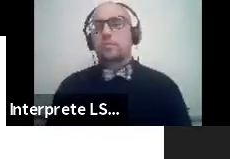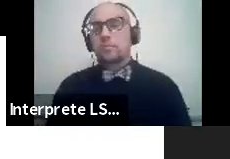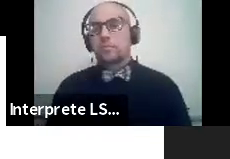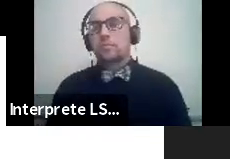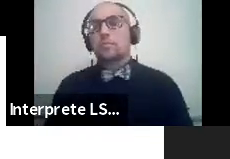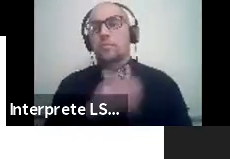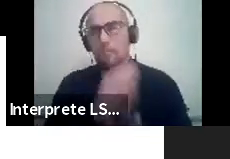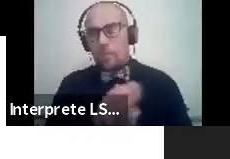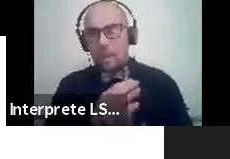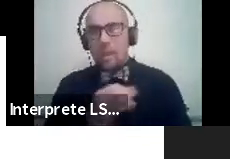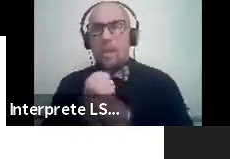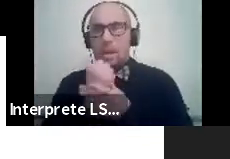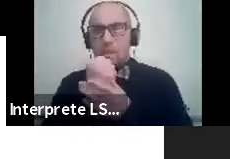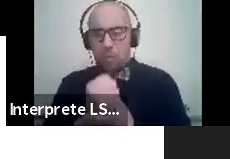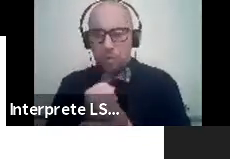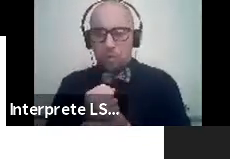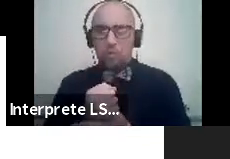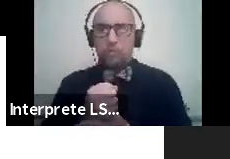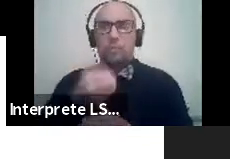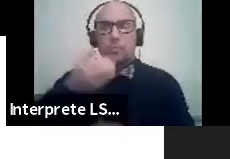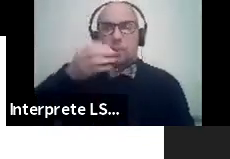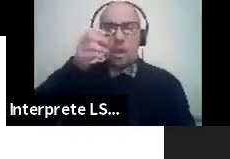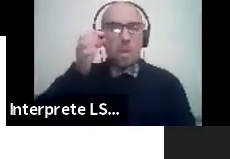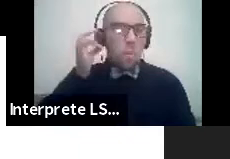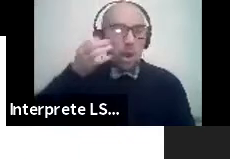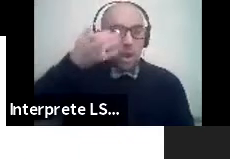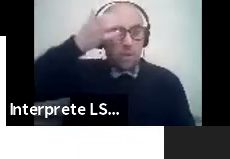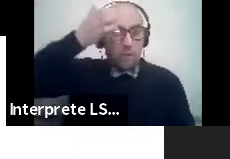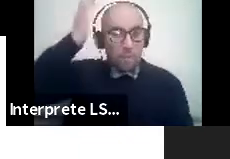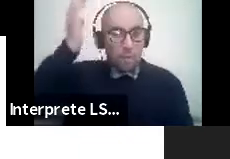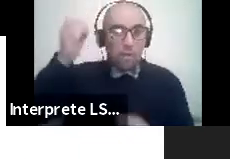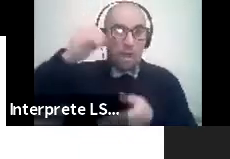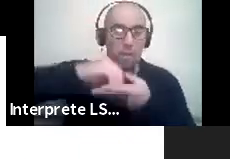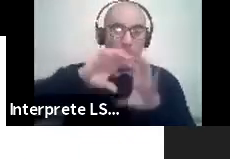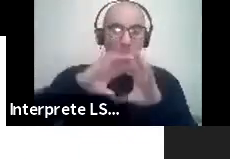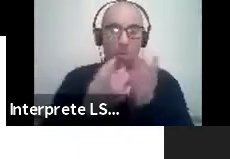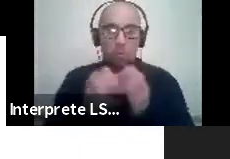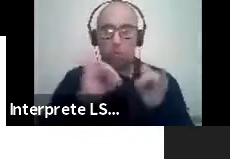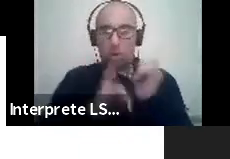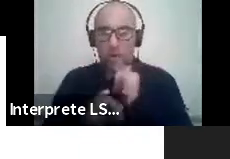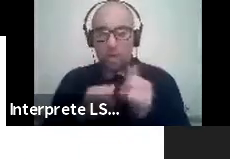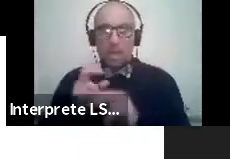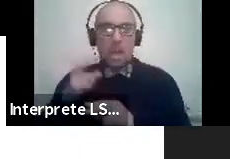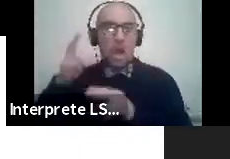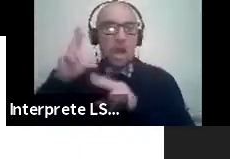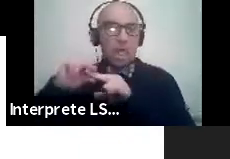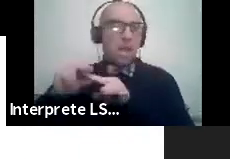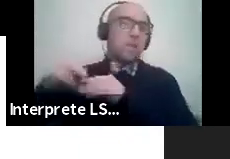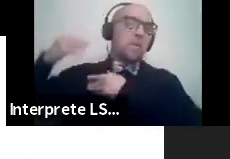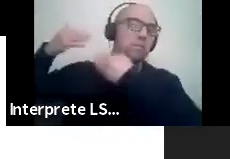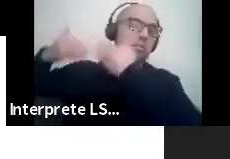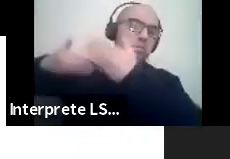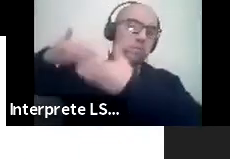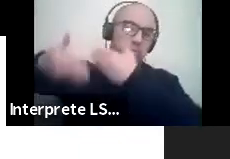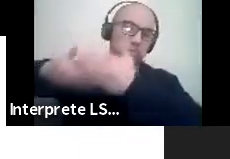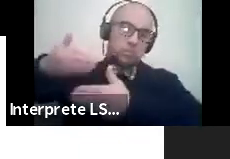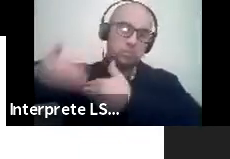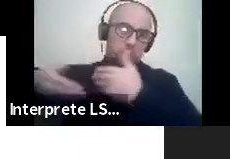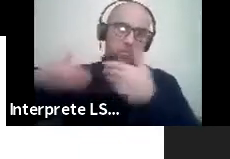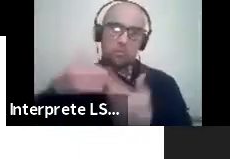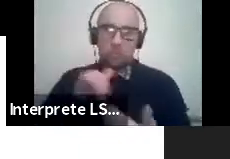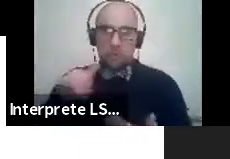la contribución que ya han tenido muchas mujeres en las ciencias, desde la antigüedad hasta mujeres en la